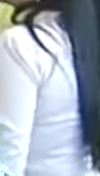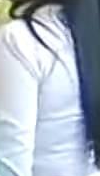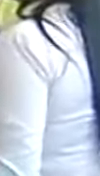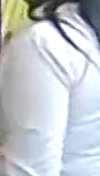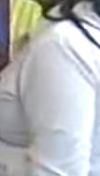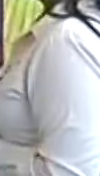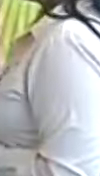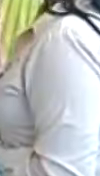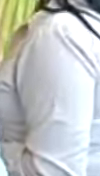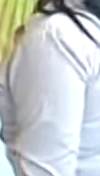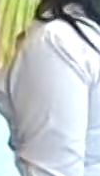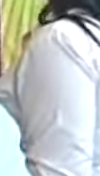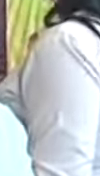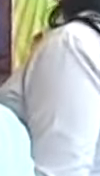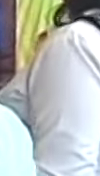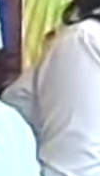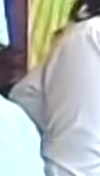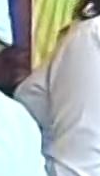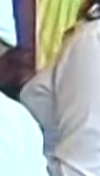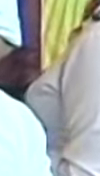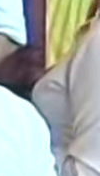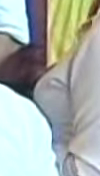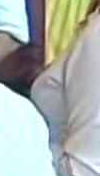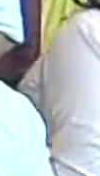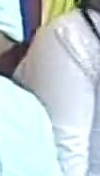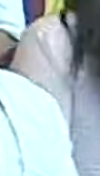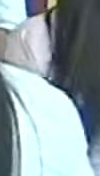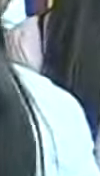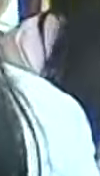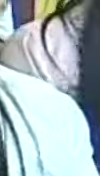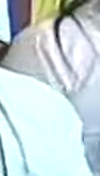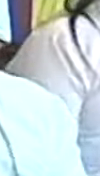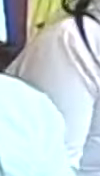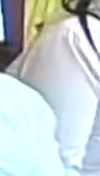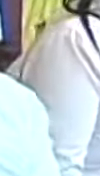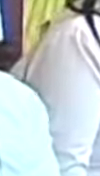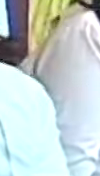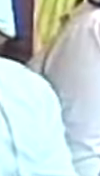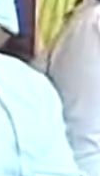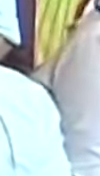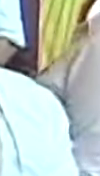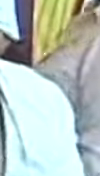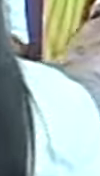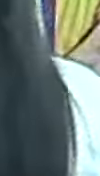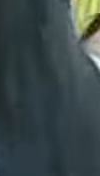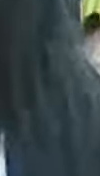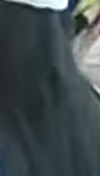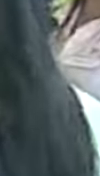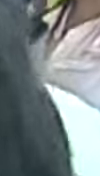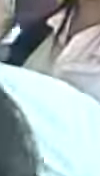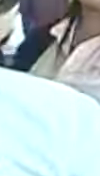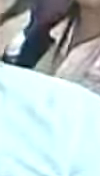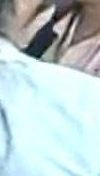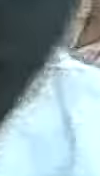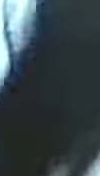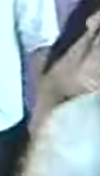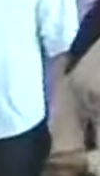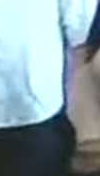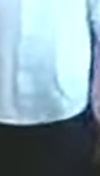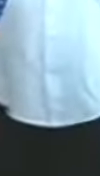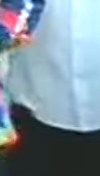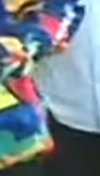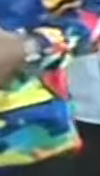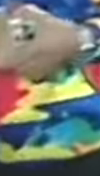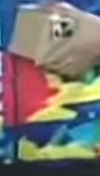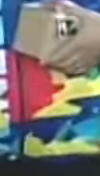hacen algunos de las productores de acá del estado Guárico, que comparten a esta hora con el jefe de estado Nicolás Maduro Moros. Le